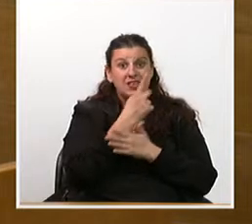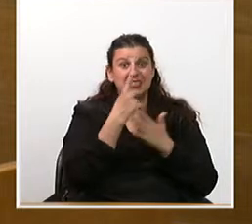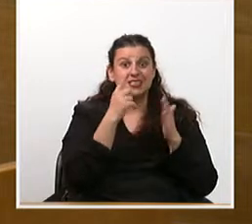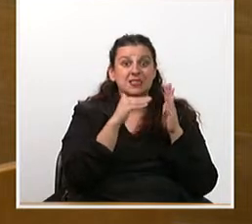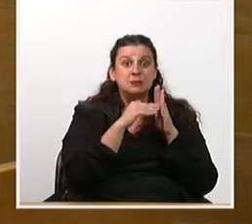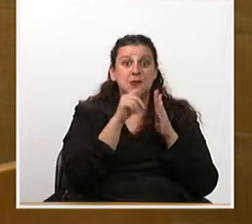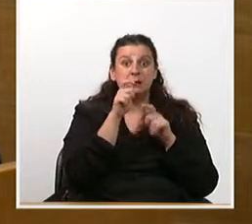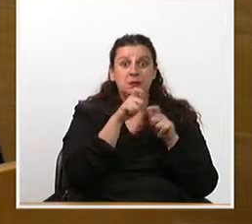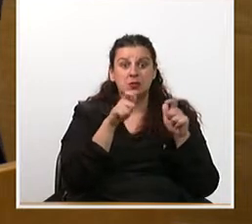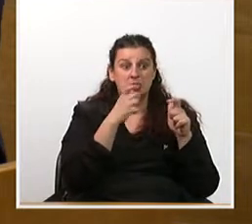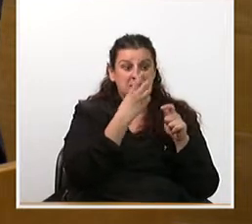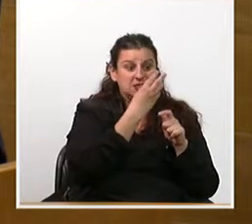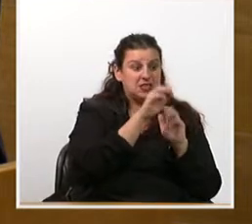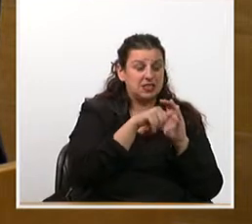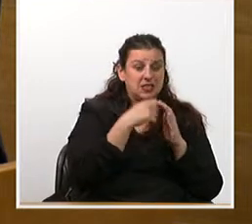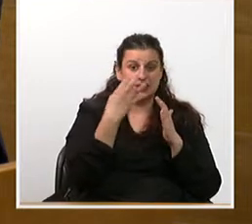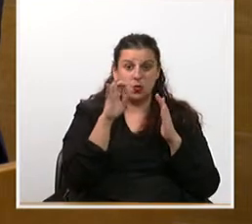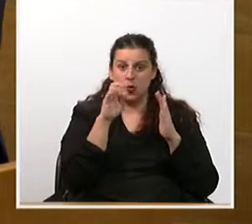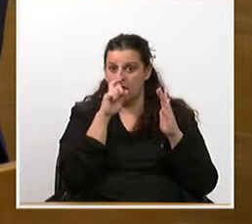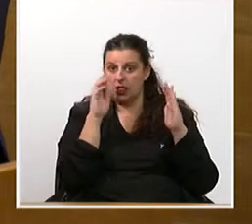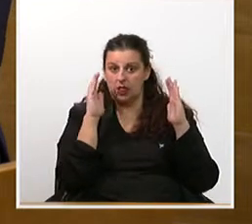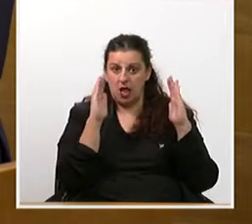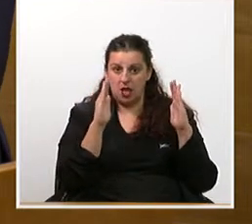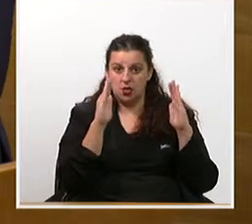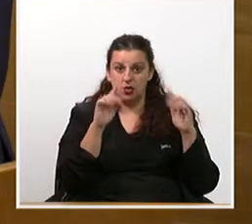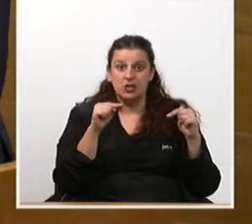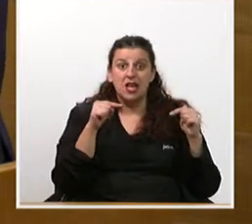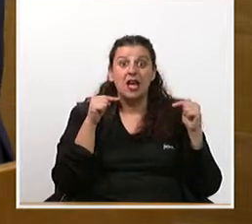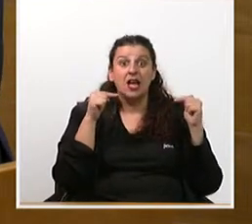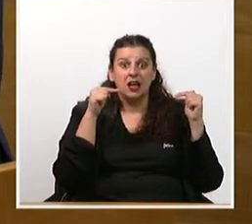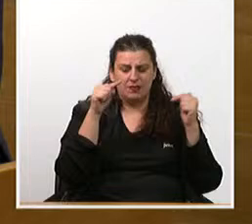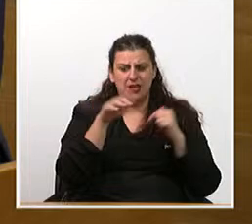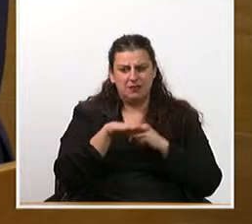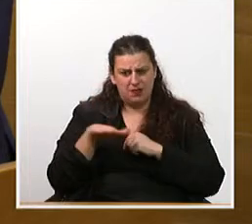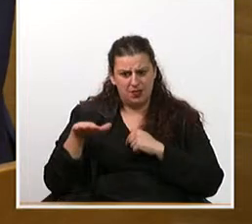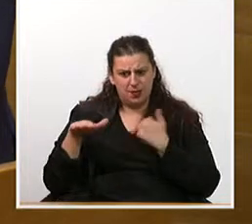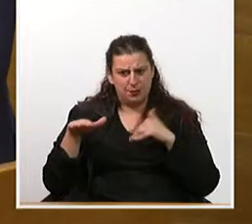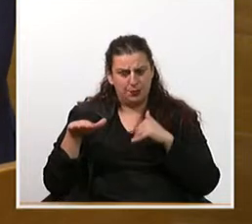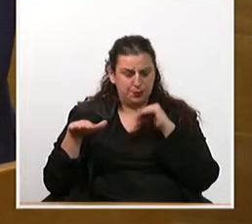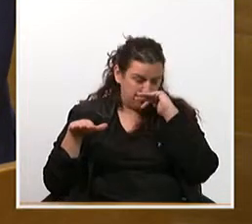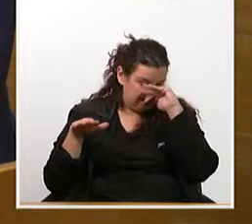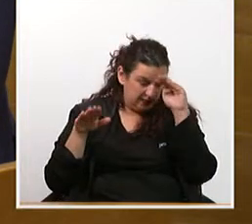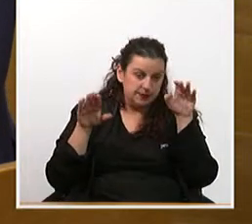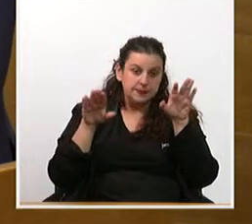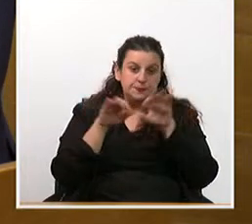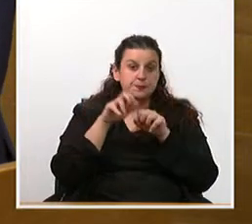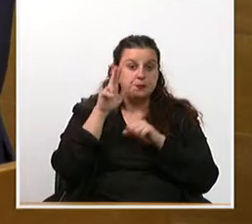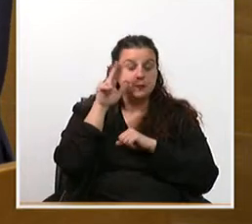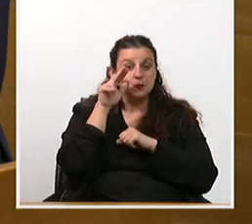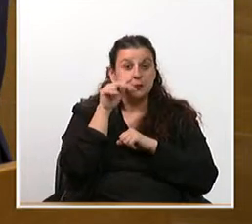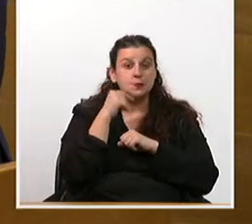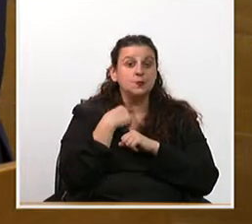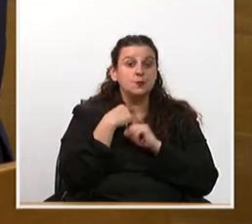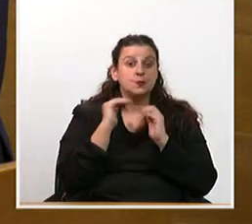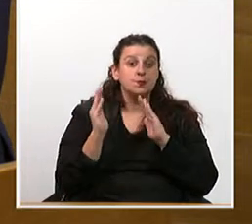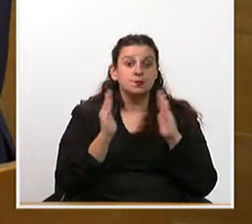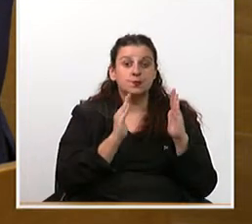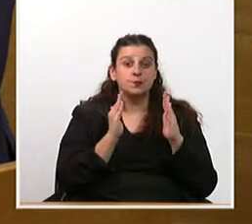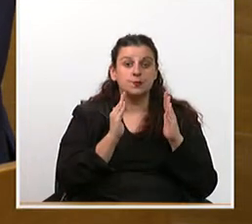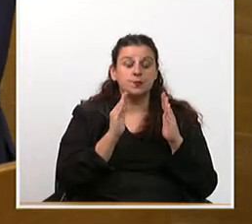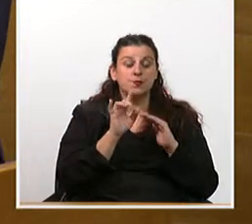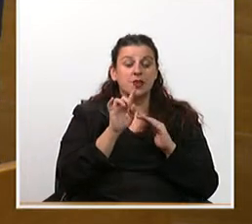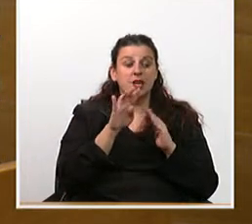años lo que ha tenido un efecto colateral en la infancia la provincia ha perdido en ese periodo